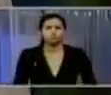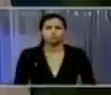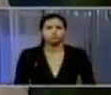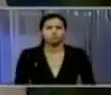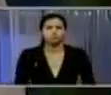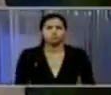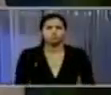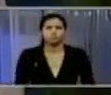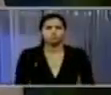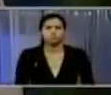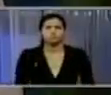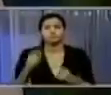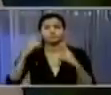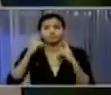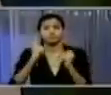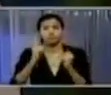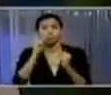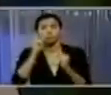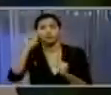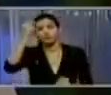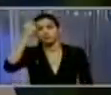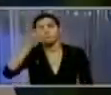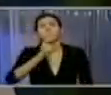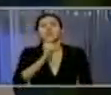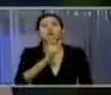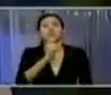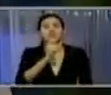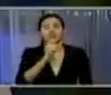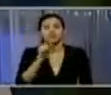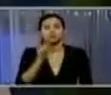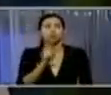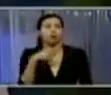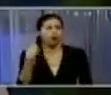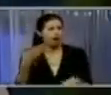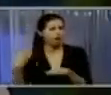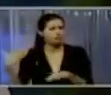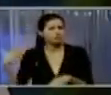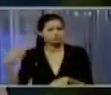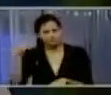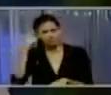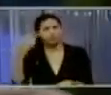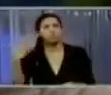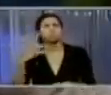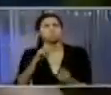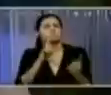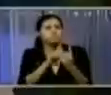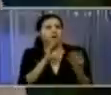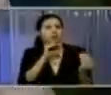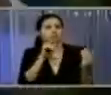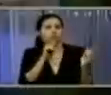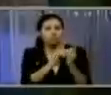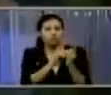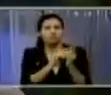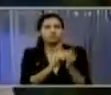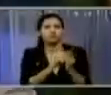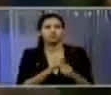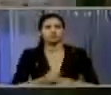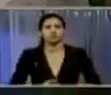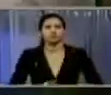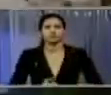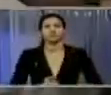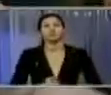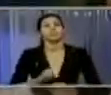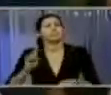José Vicente Rangel. Y en estos días hablé con él. Ah, bueno, claro, Hugo Rafael Chávez Frías,